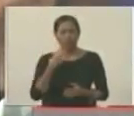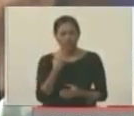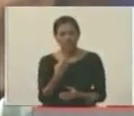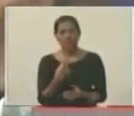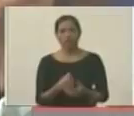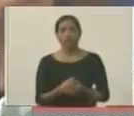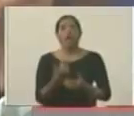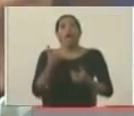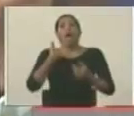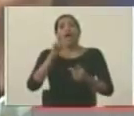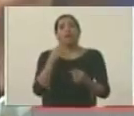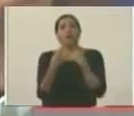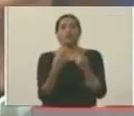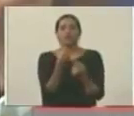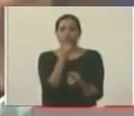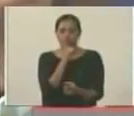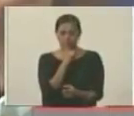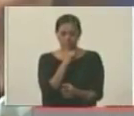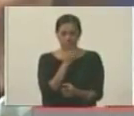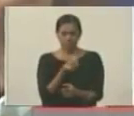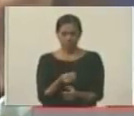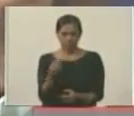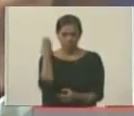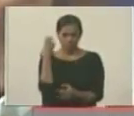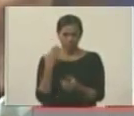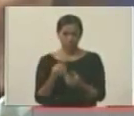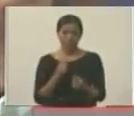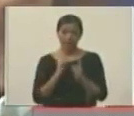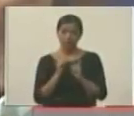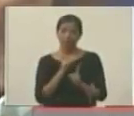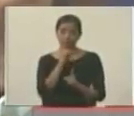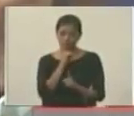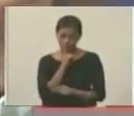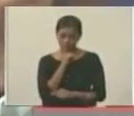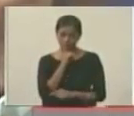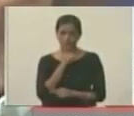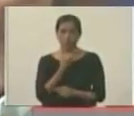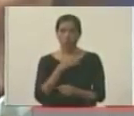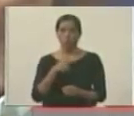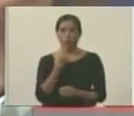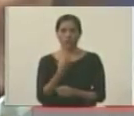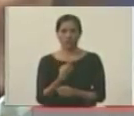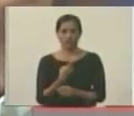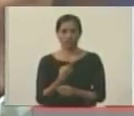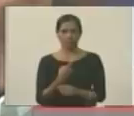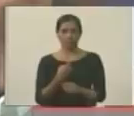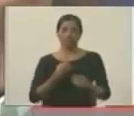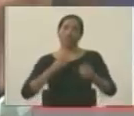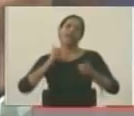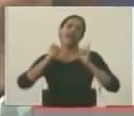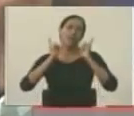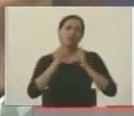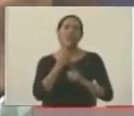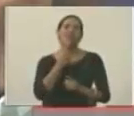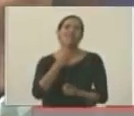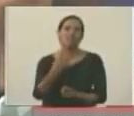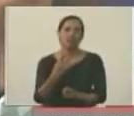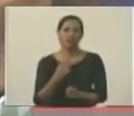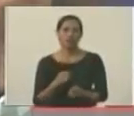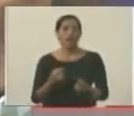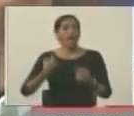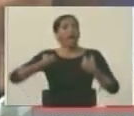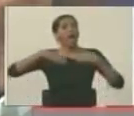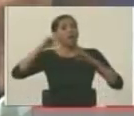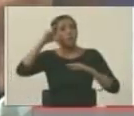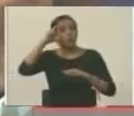Hay cosas que no puedo decir. Hay cosas que no puedo decir. Algún día las diré. Algún día